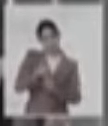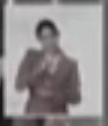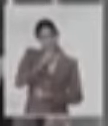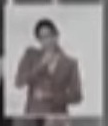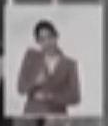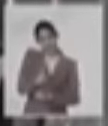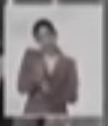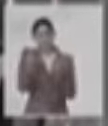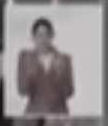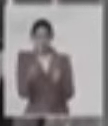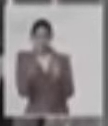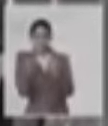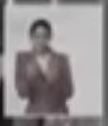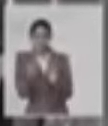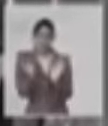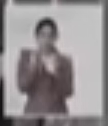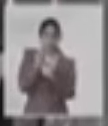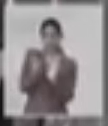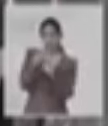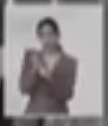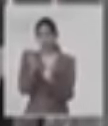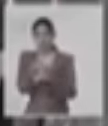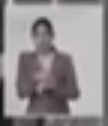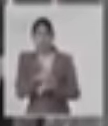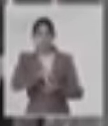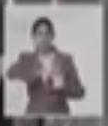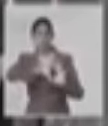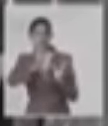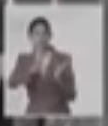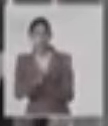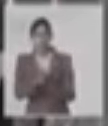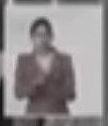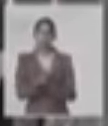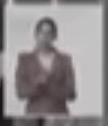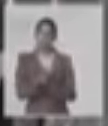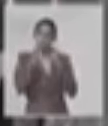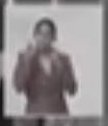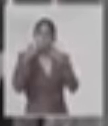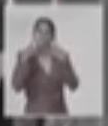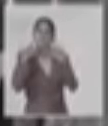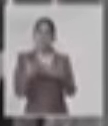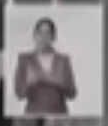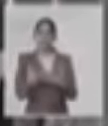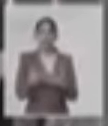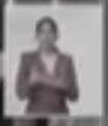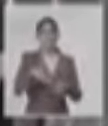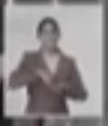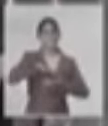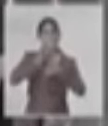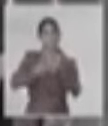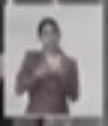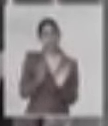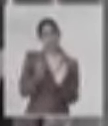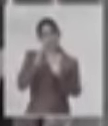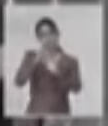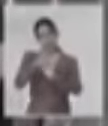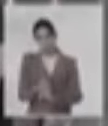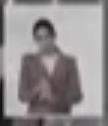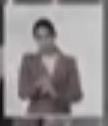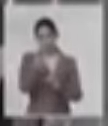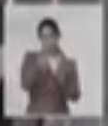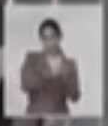necesidades, a no ser ingenuos ni triunfalistas, a evitar respuestas burocráticas y